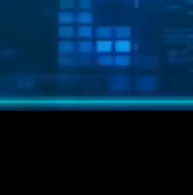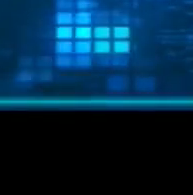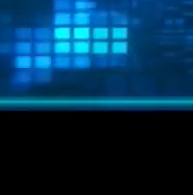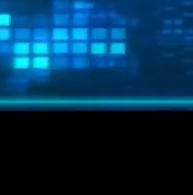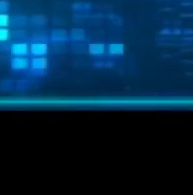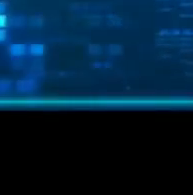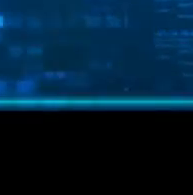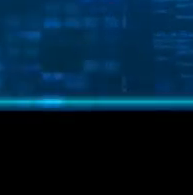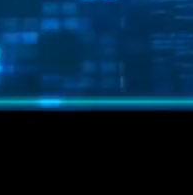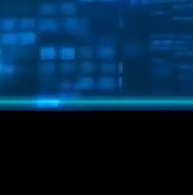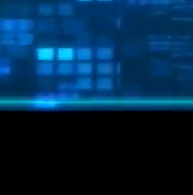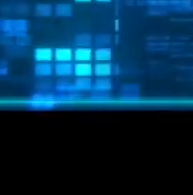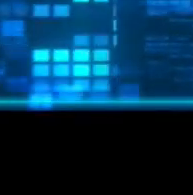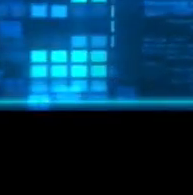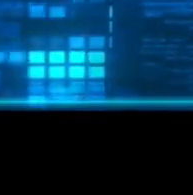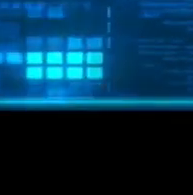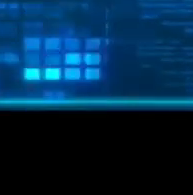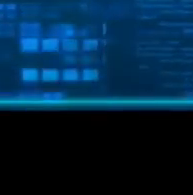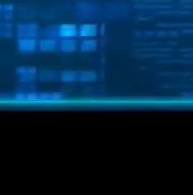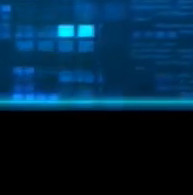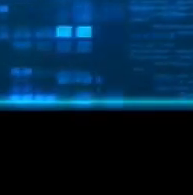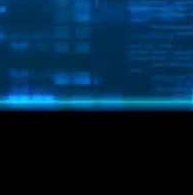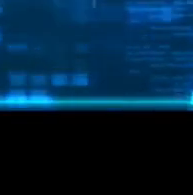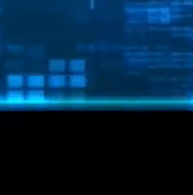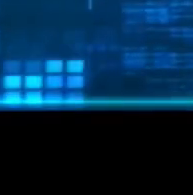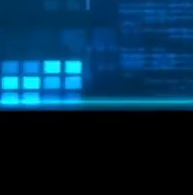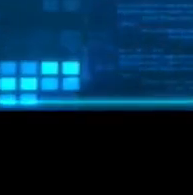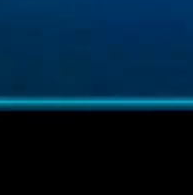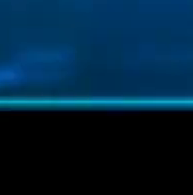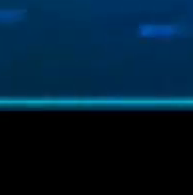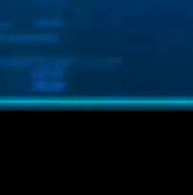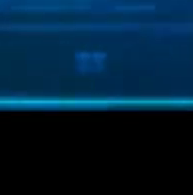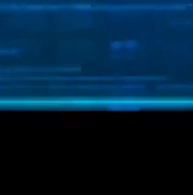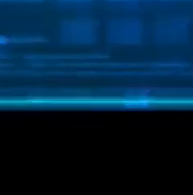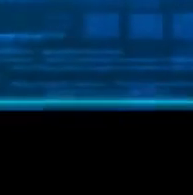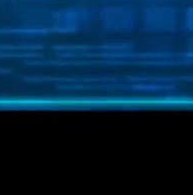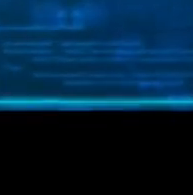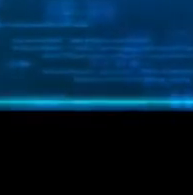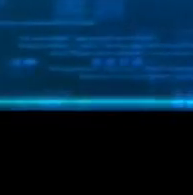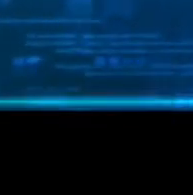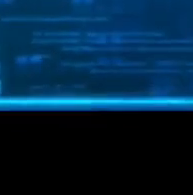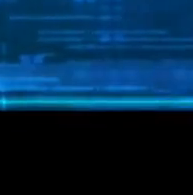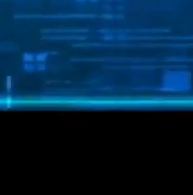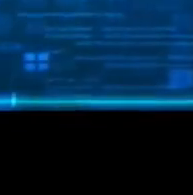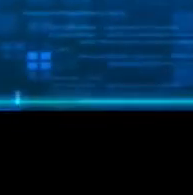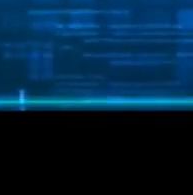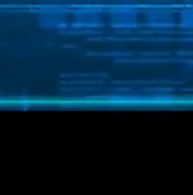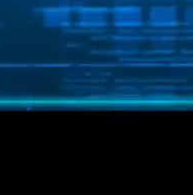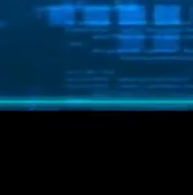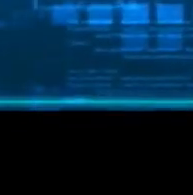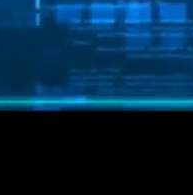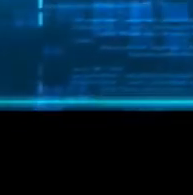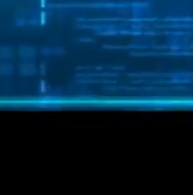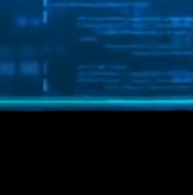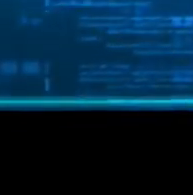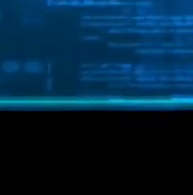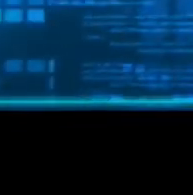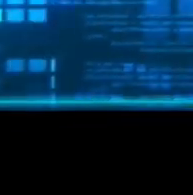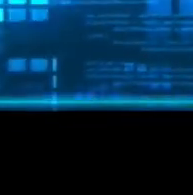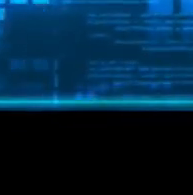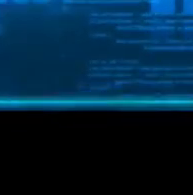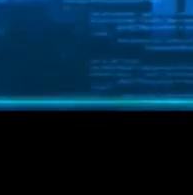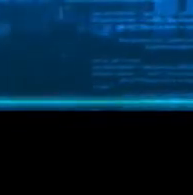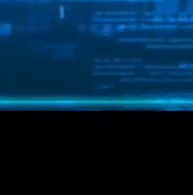Esto es Colombia 4.0. Ya haces parte de la era de la inteligencia artificial. Ponte